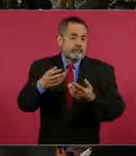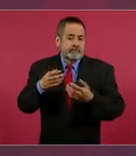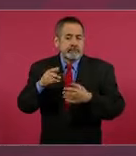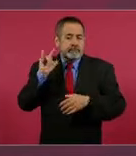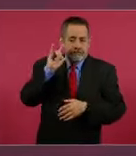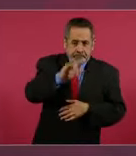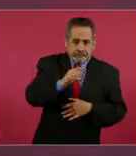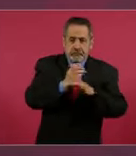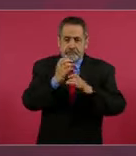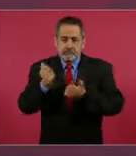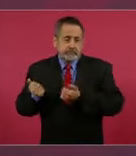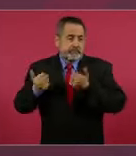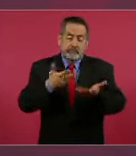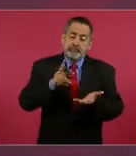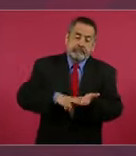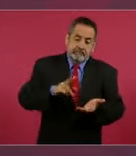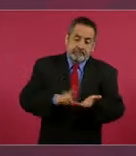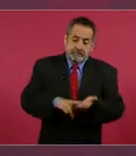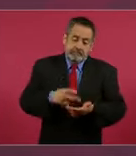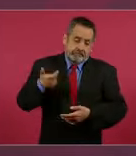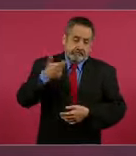porque como lo hemos dicho muchas veces,